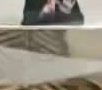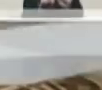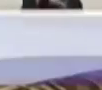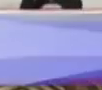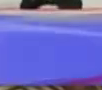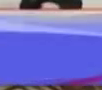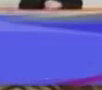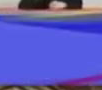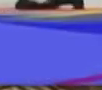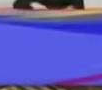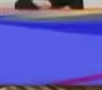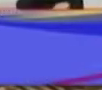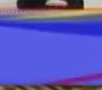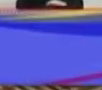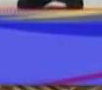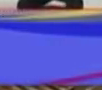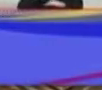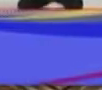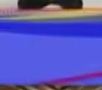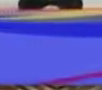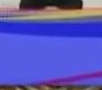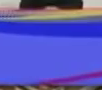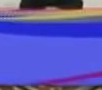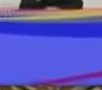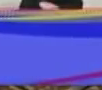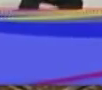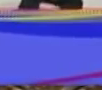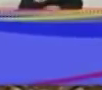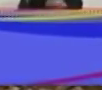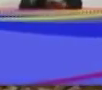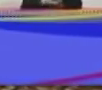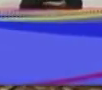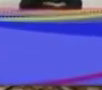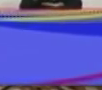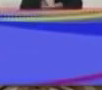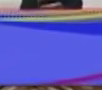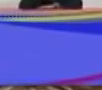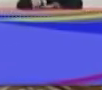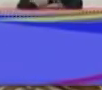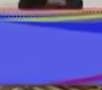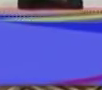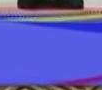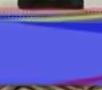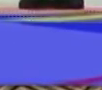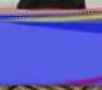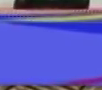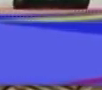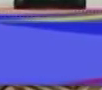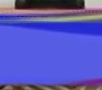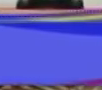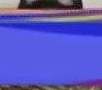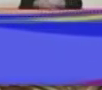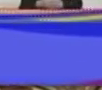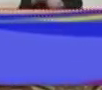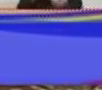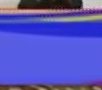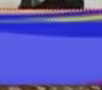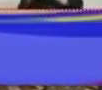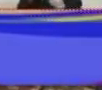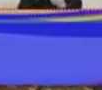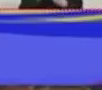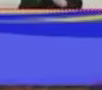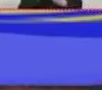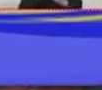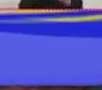Guardia Nacional Bolivariana, con sede igualmente en Puerto Ayacucho, Estado Amazonas, quien resultara herido en